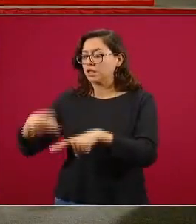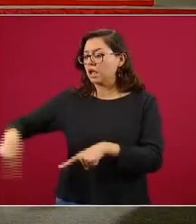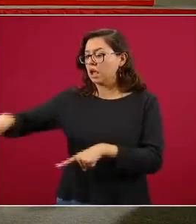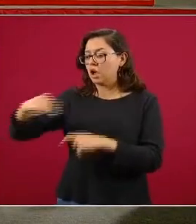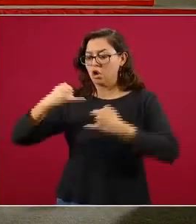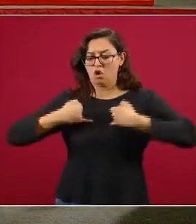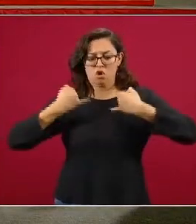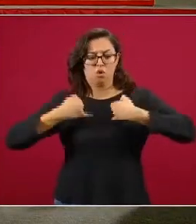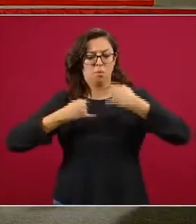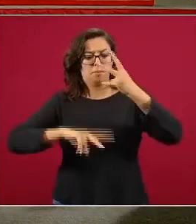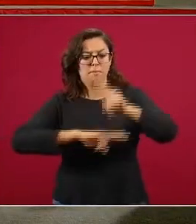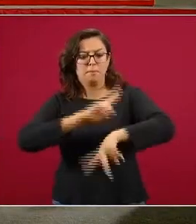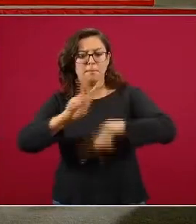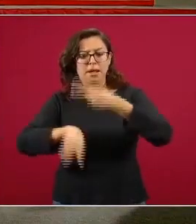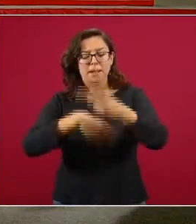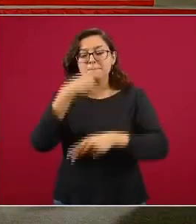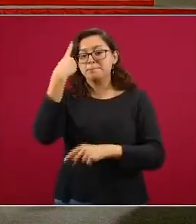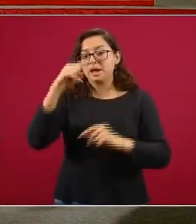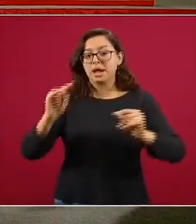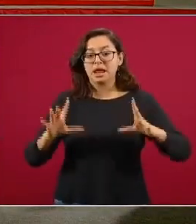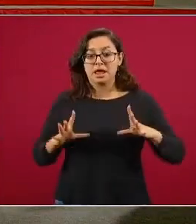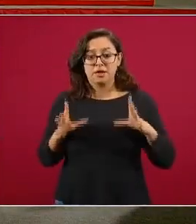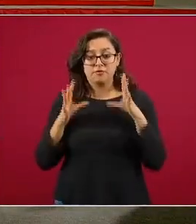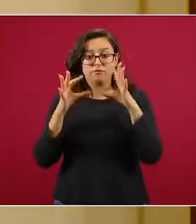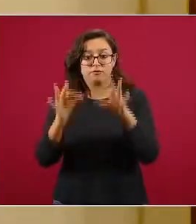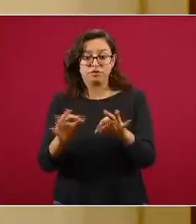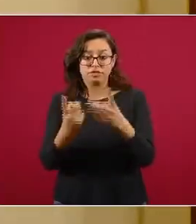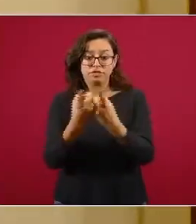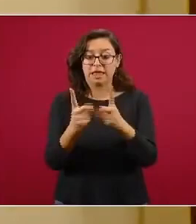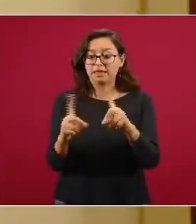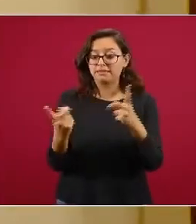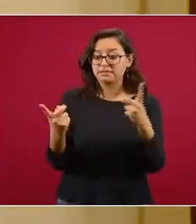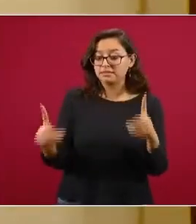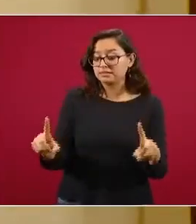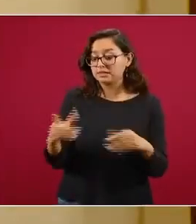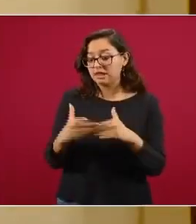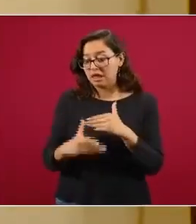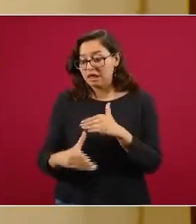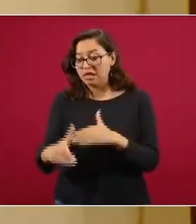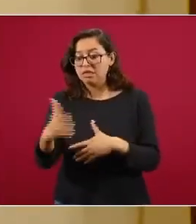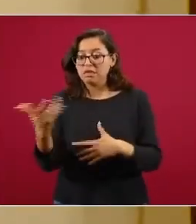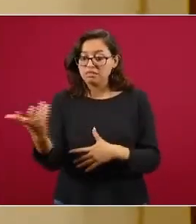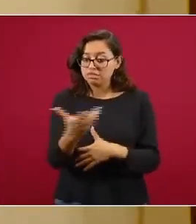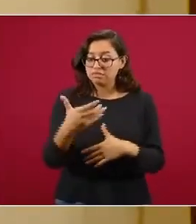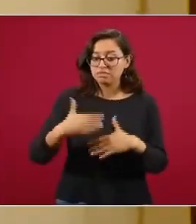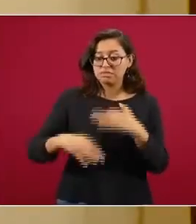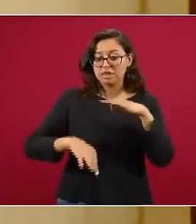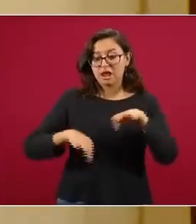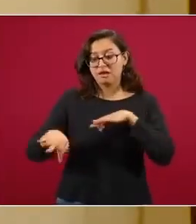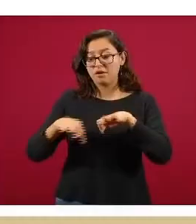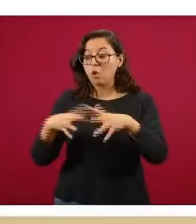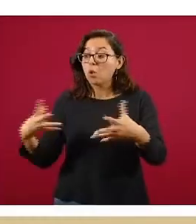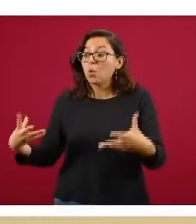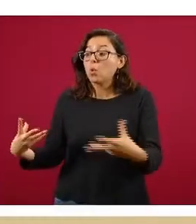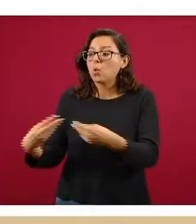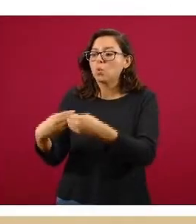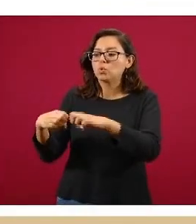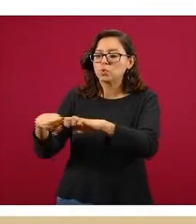apoyo para la creación, el desarrollo y la consolidación de emprendimientos